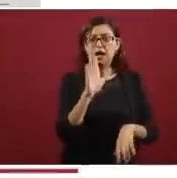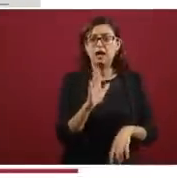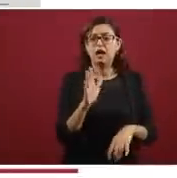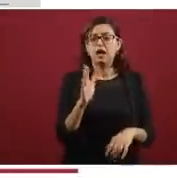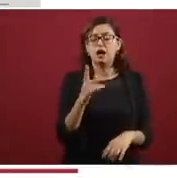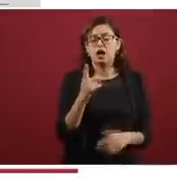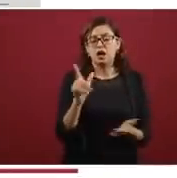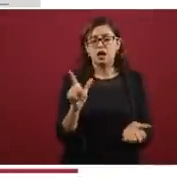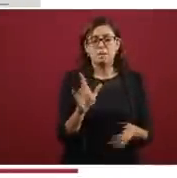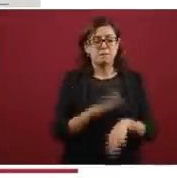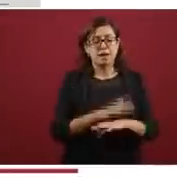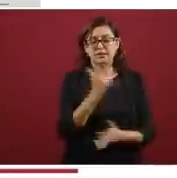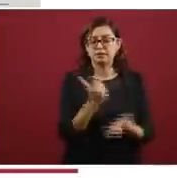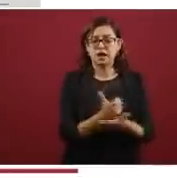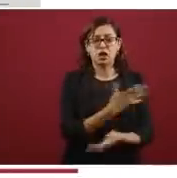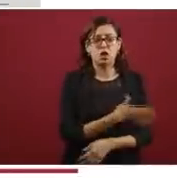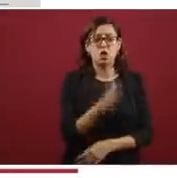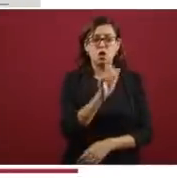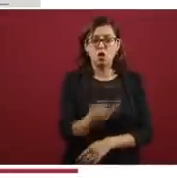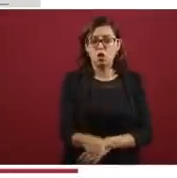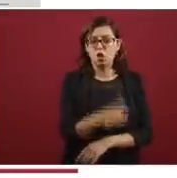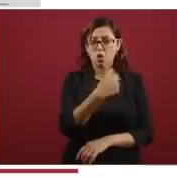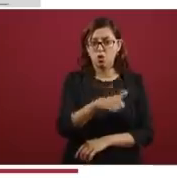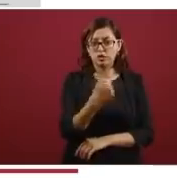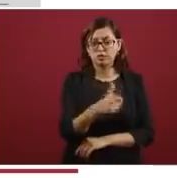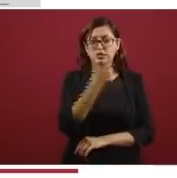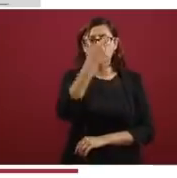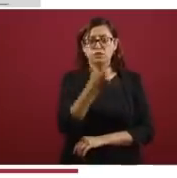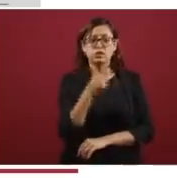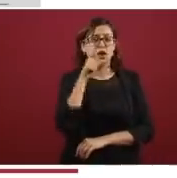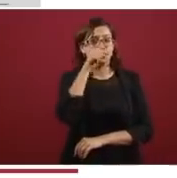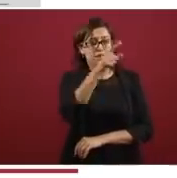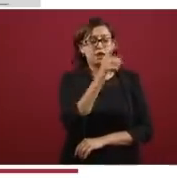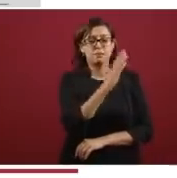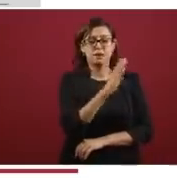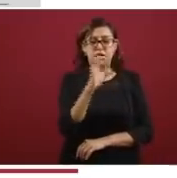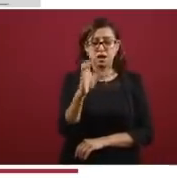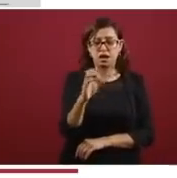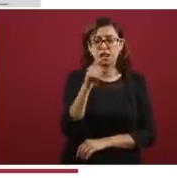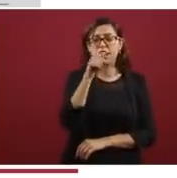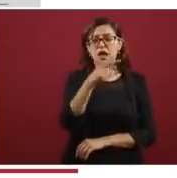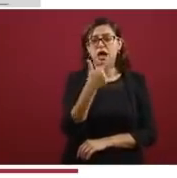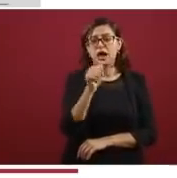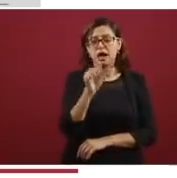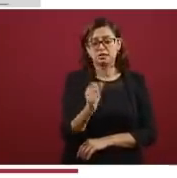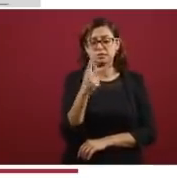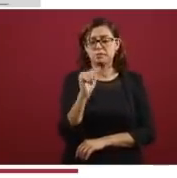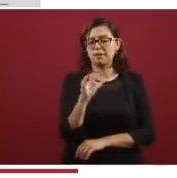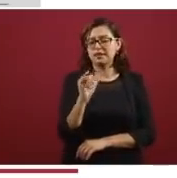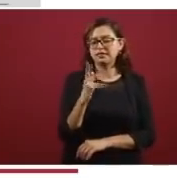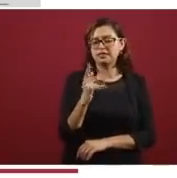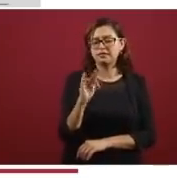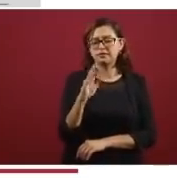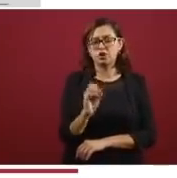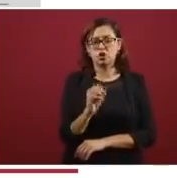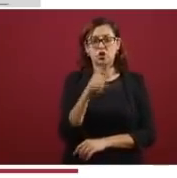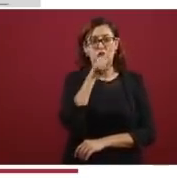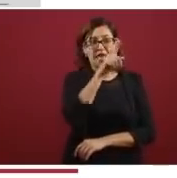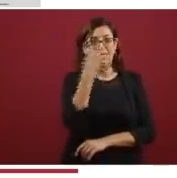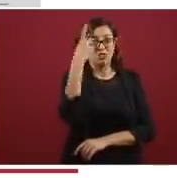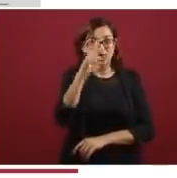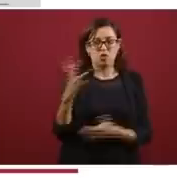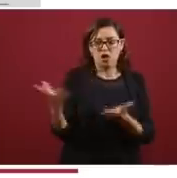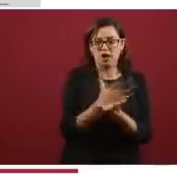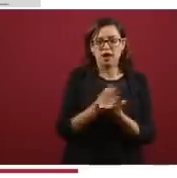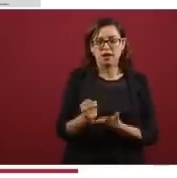por litro y lo encontramos en Comondú, Baja California, en Gas del Pacífico, con un margen de 5